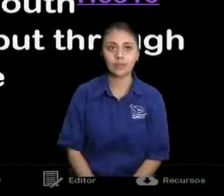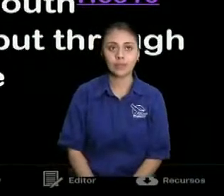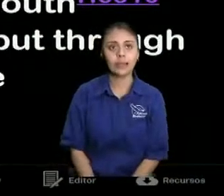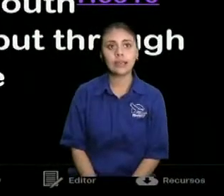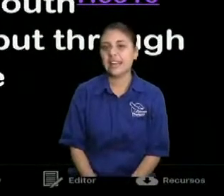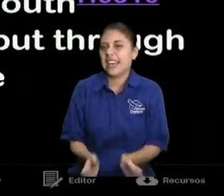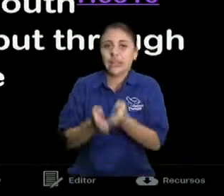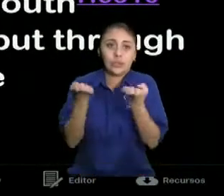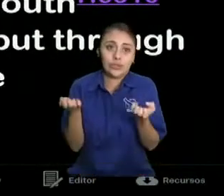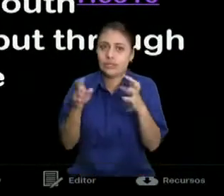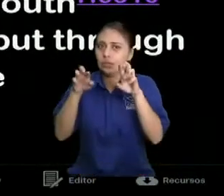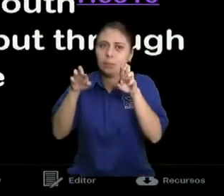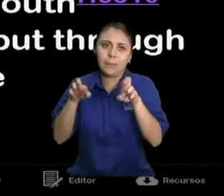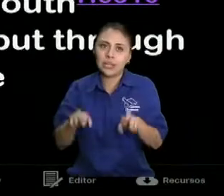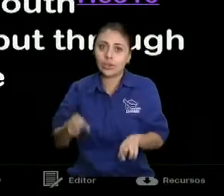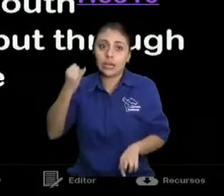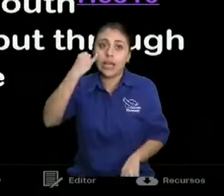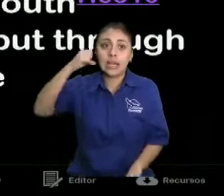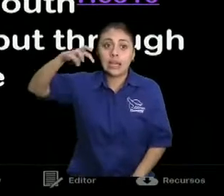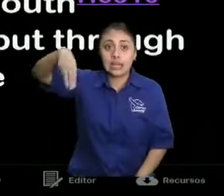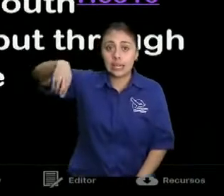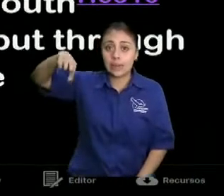El lenguetrapo.